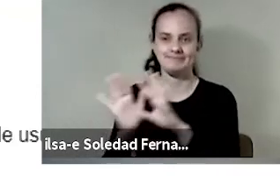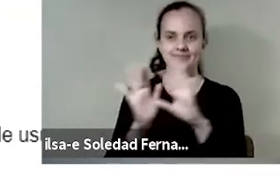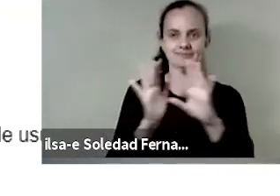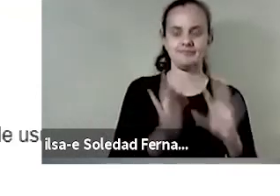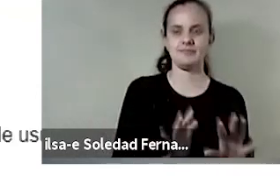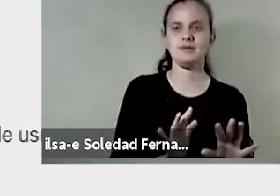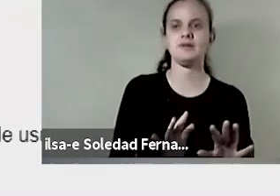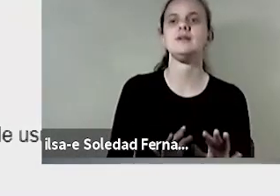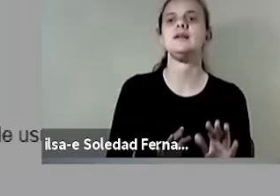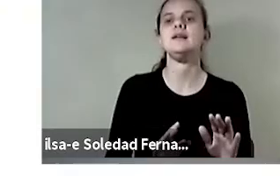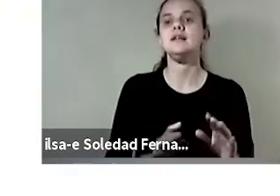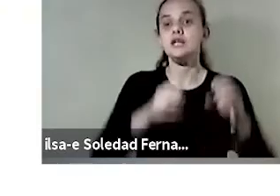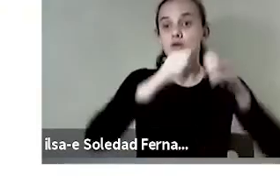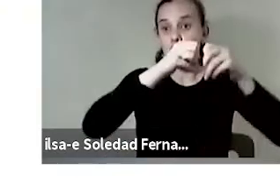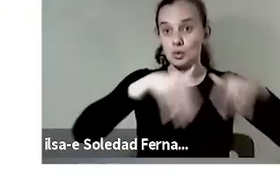contenido.